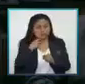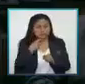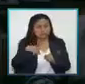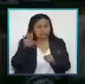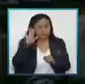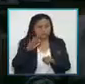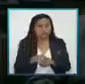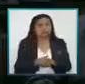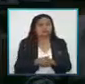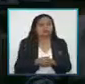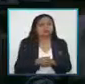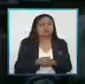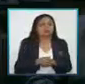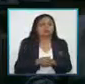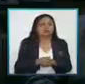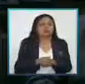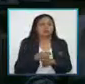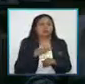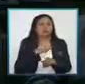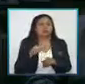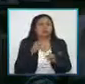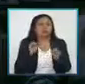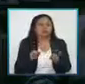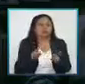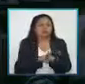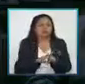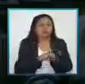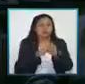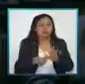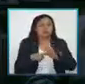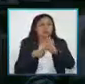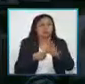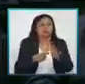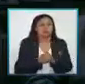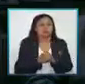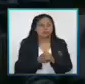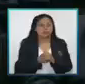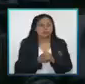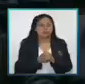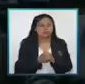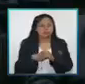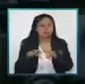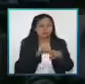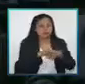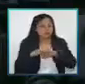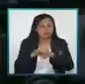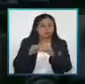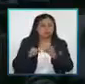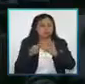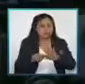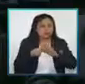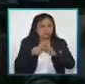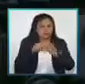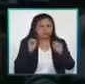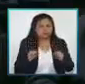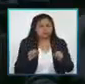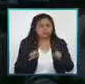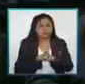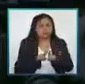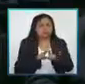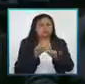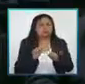a juramentar y la exigencia como representante de este alto organismo. Representantes,